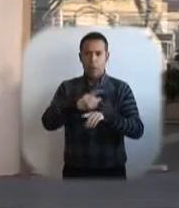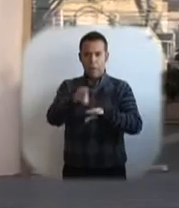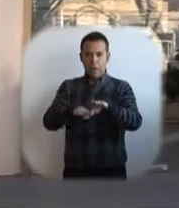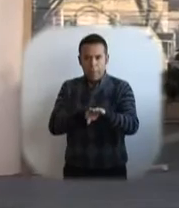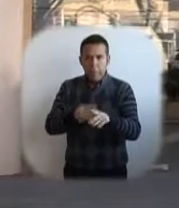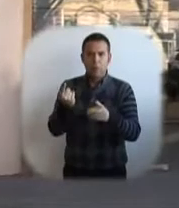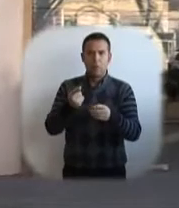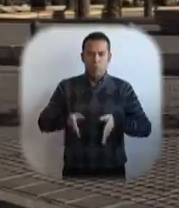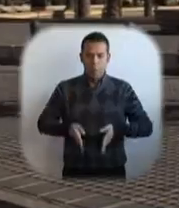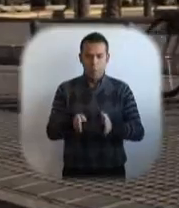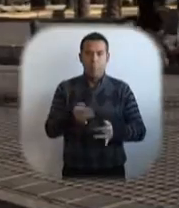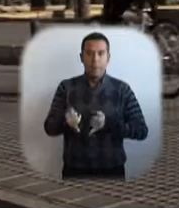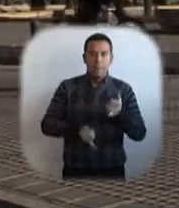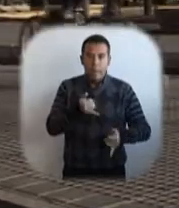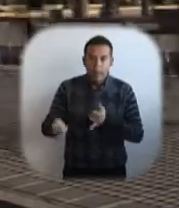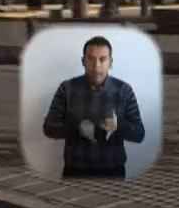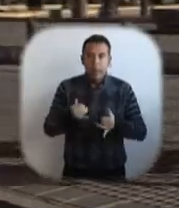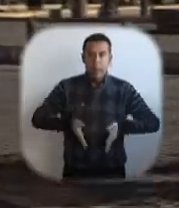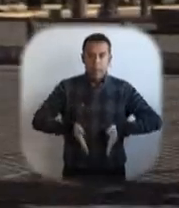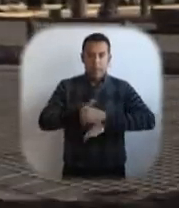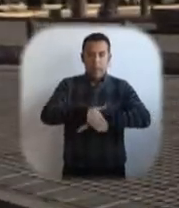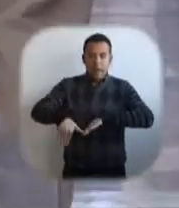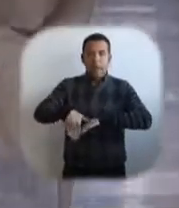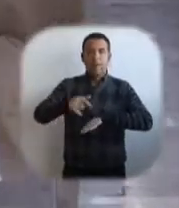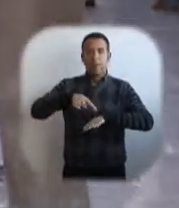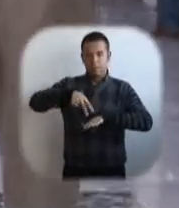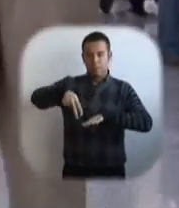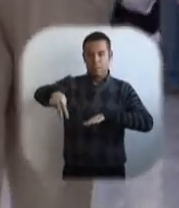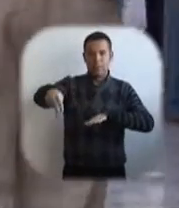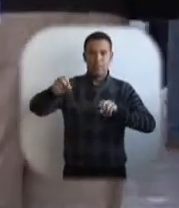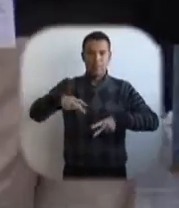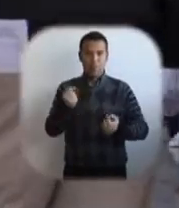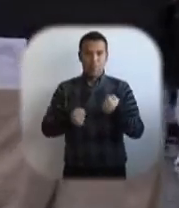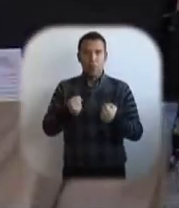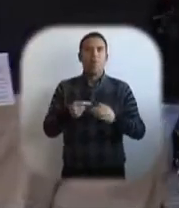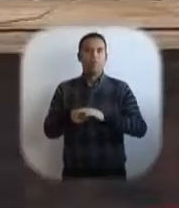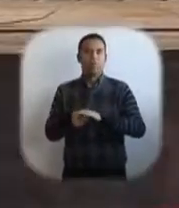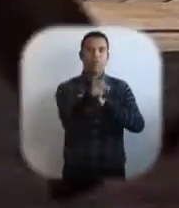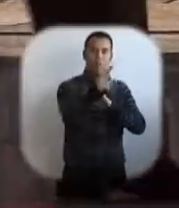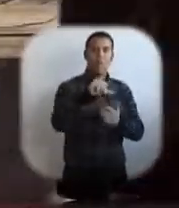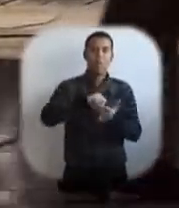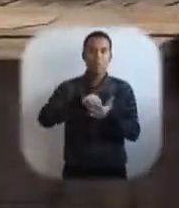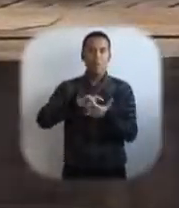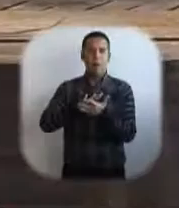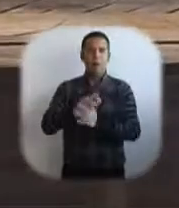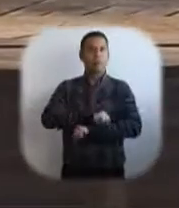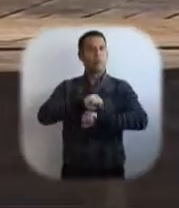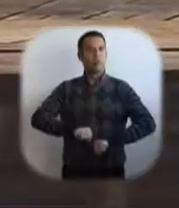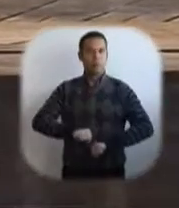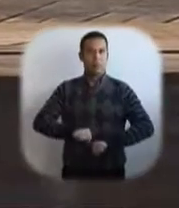numerosos aparcamientos, recorridos en bicicleta y calles y zonas comerciales peatonales contribuye al desarrollo de la